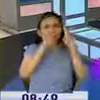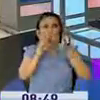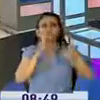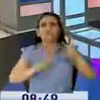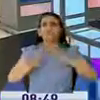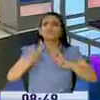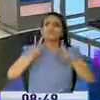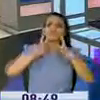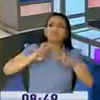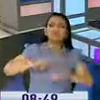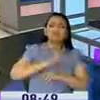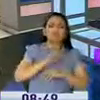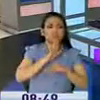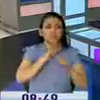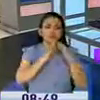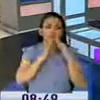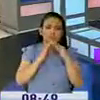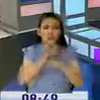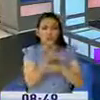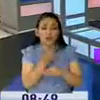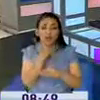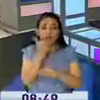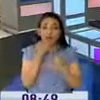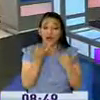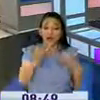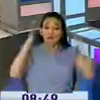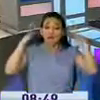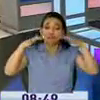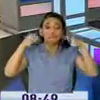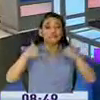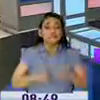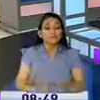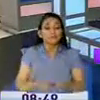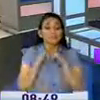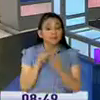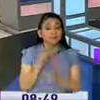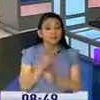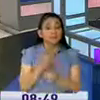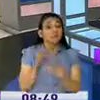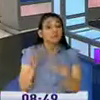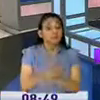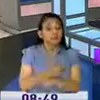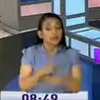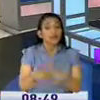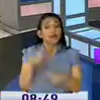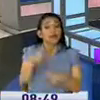para que sus viviendas no sufran daños. Recuerden que la época invernal todavía sigue en pie hasta más allá de mayo.